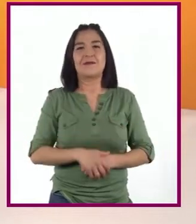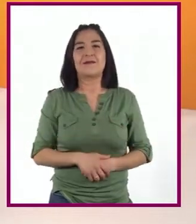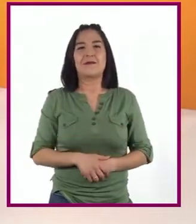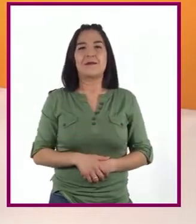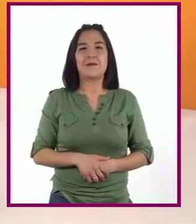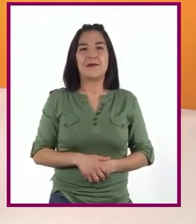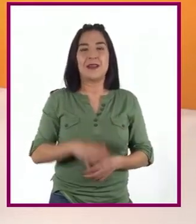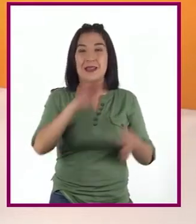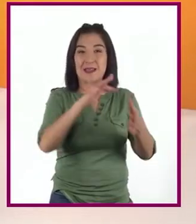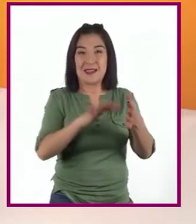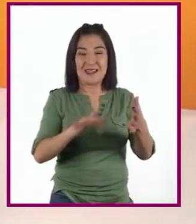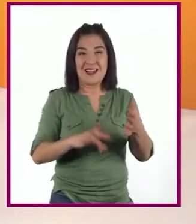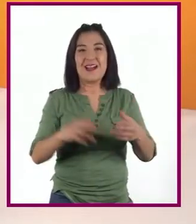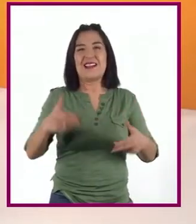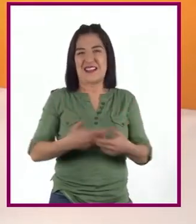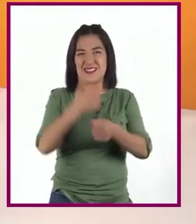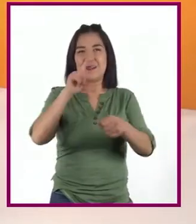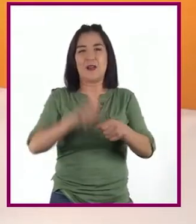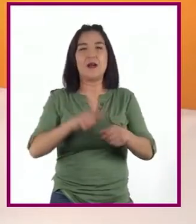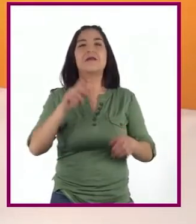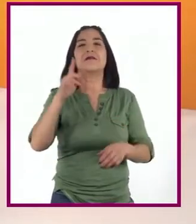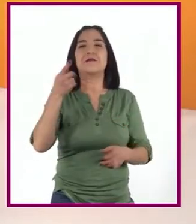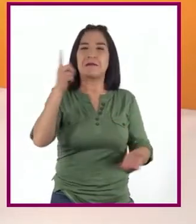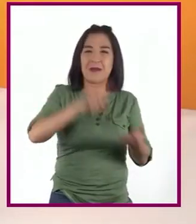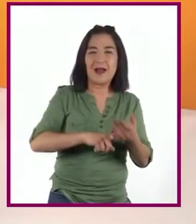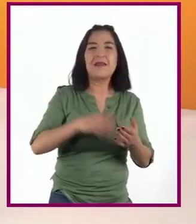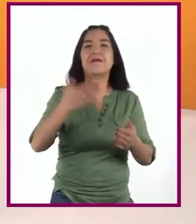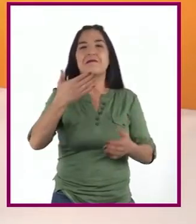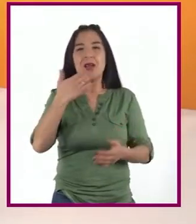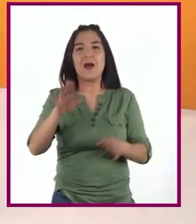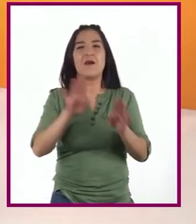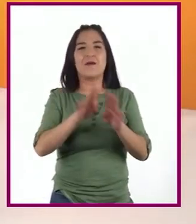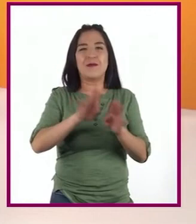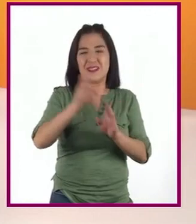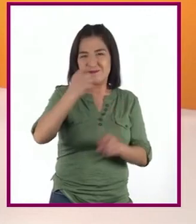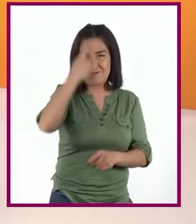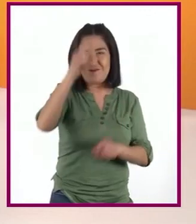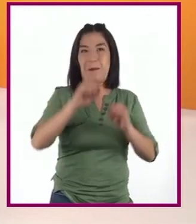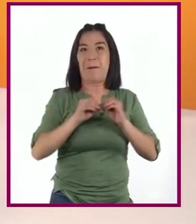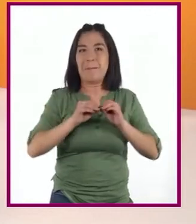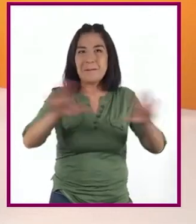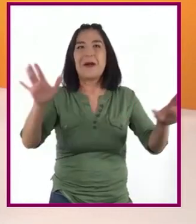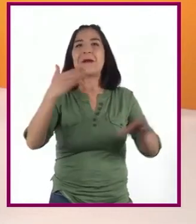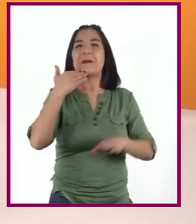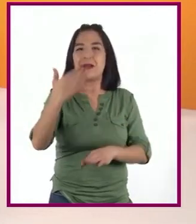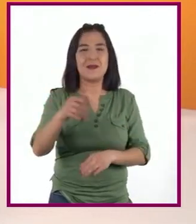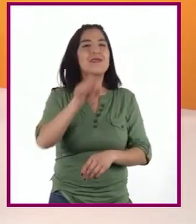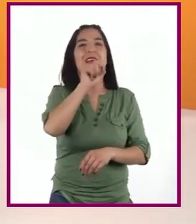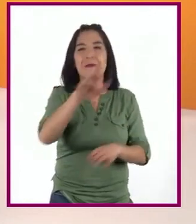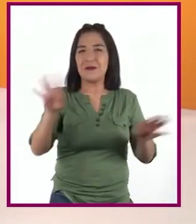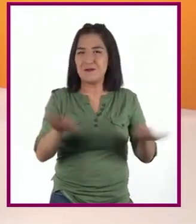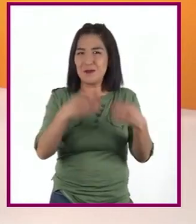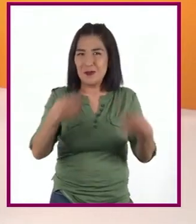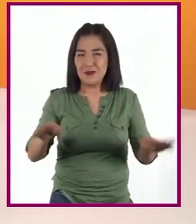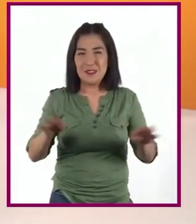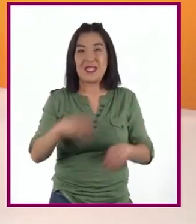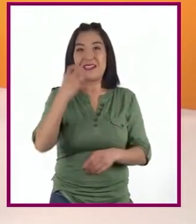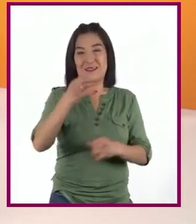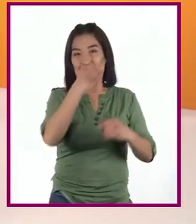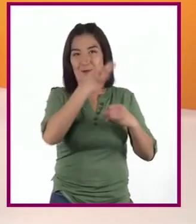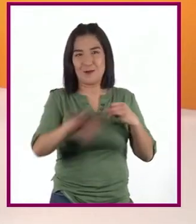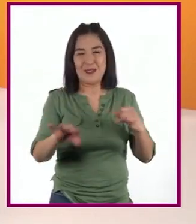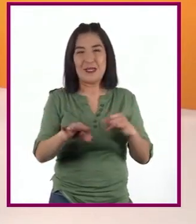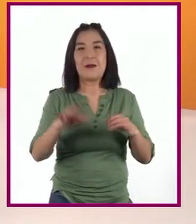Las literaturas nacionales gozaron de una extraordinaria difusión, lo mismo que la música, y en esta